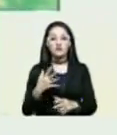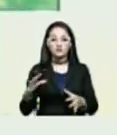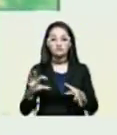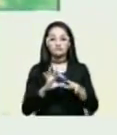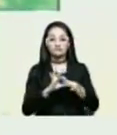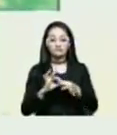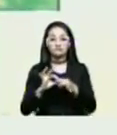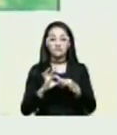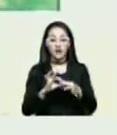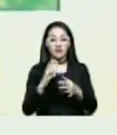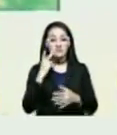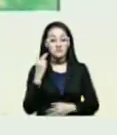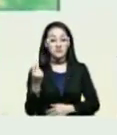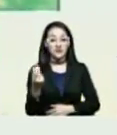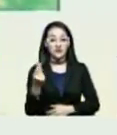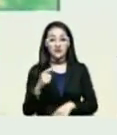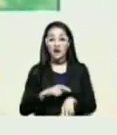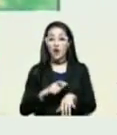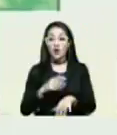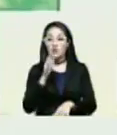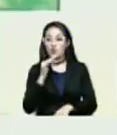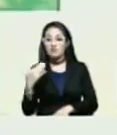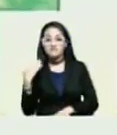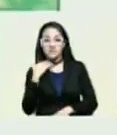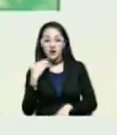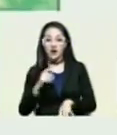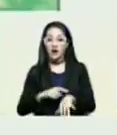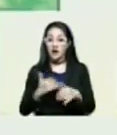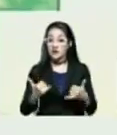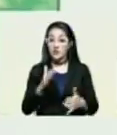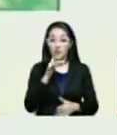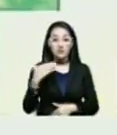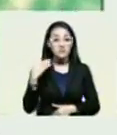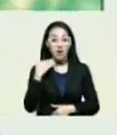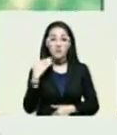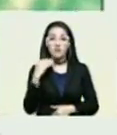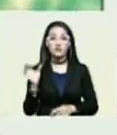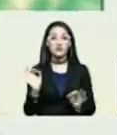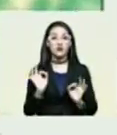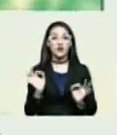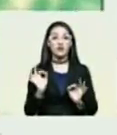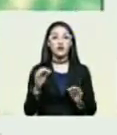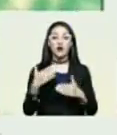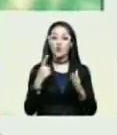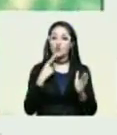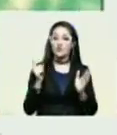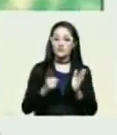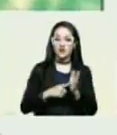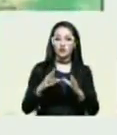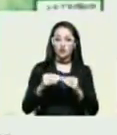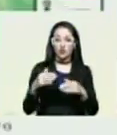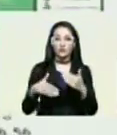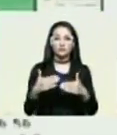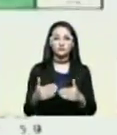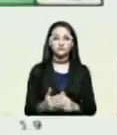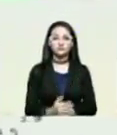temprana. Hasta ahora no se reportan daños y se han cumplido con los protocolos exigidos en estos casos.